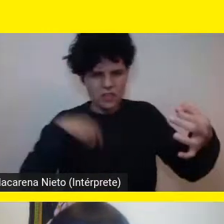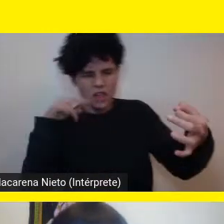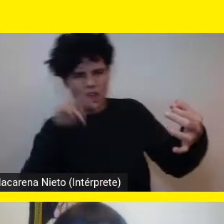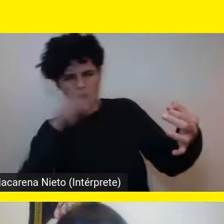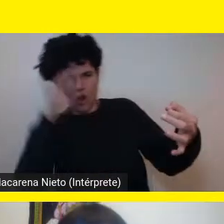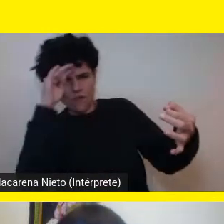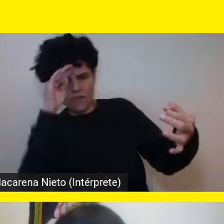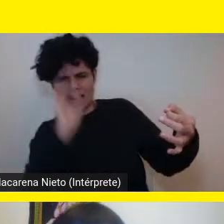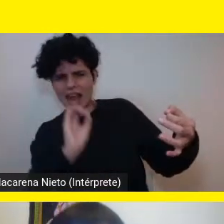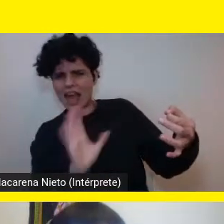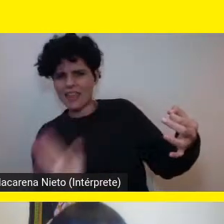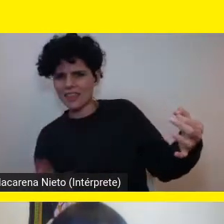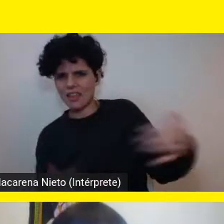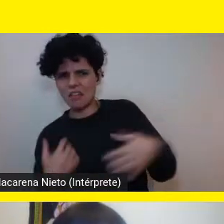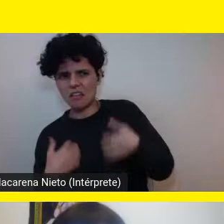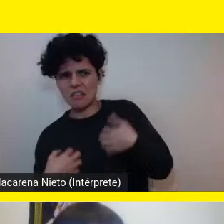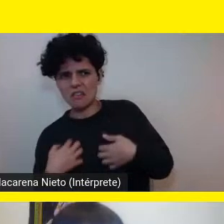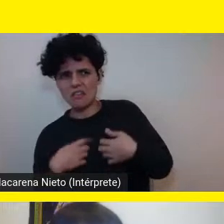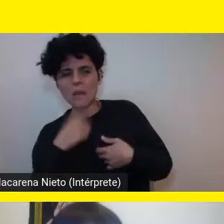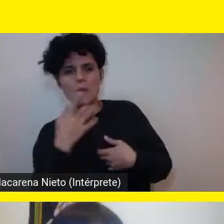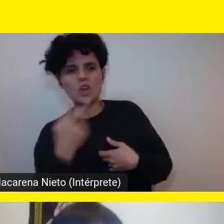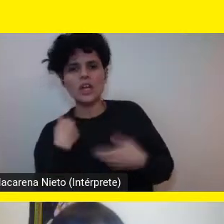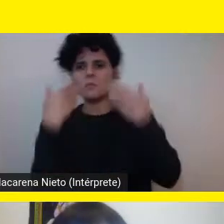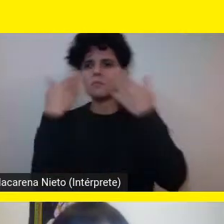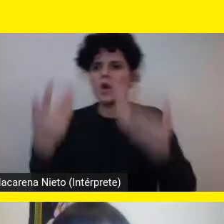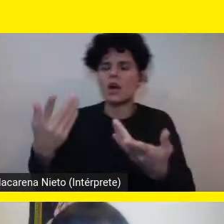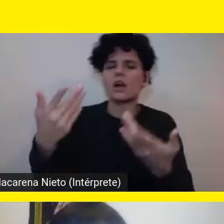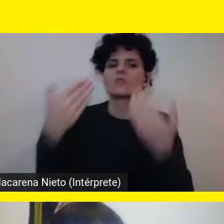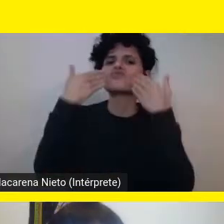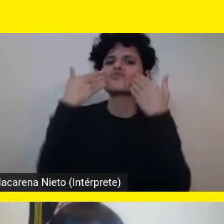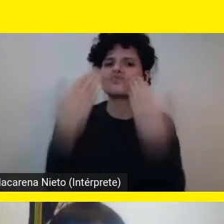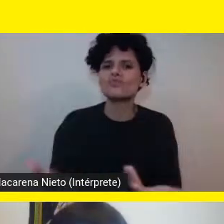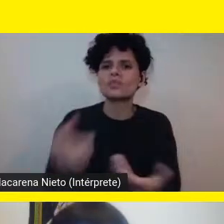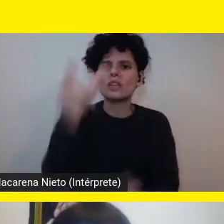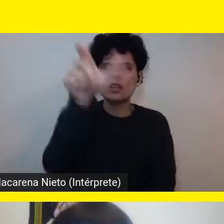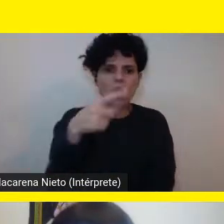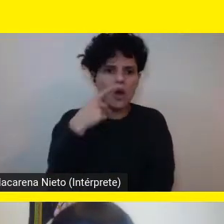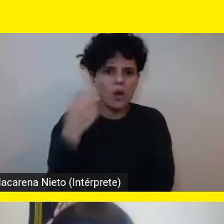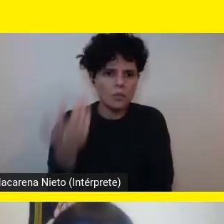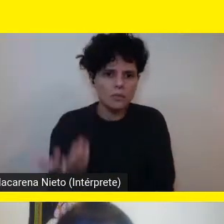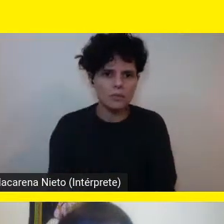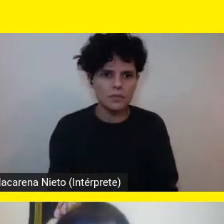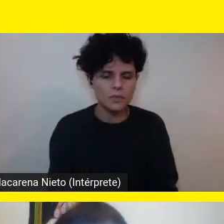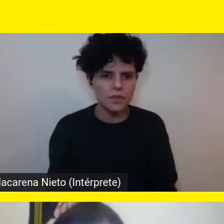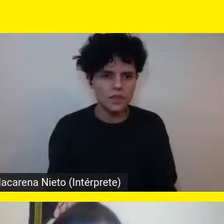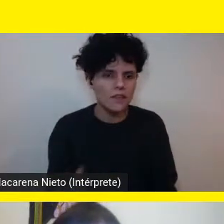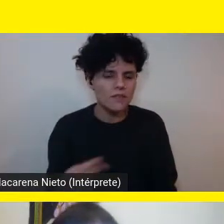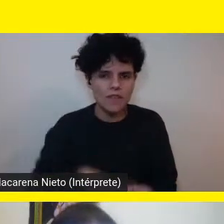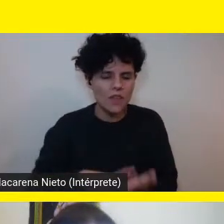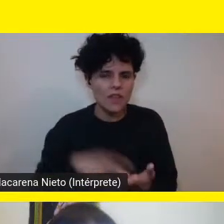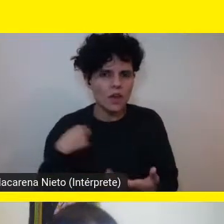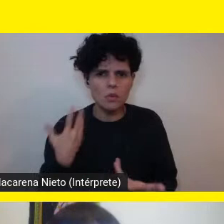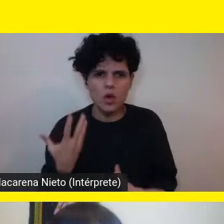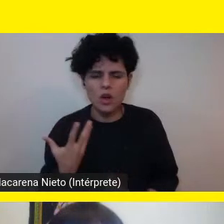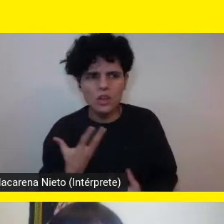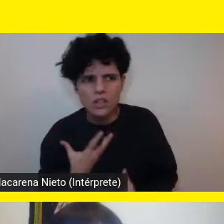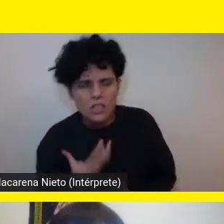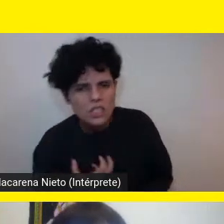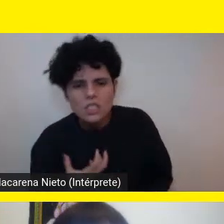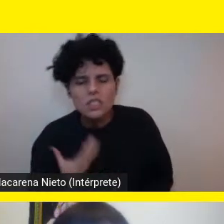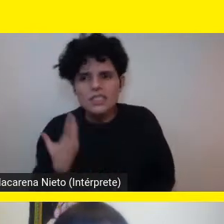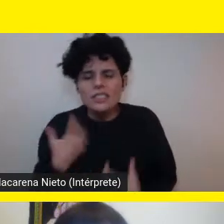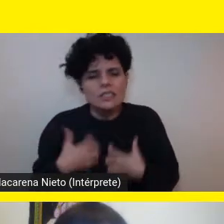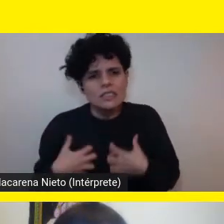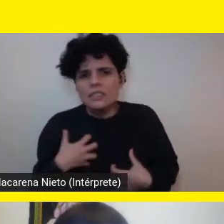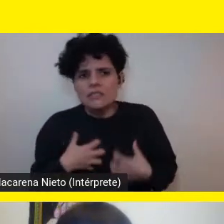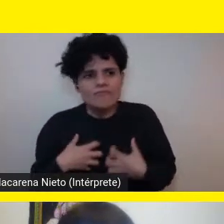él. Es súper como decepcionante. Entonces, la idea, o sea,